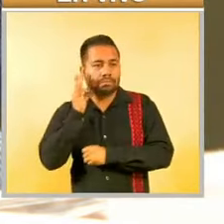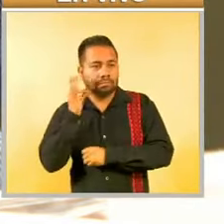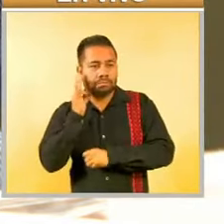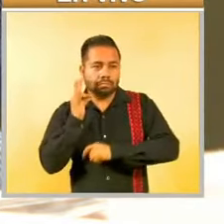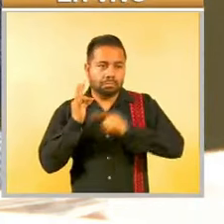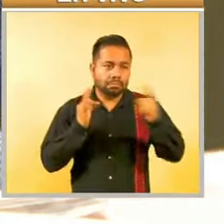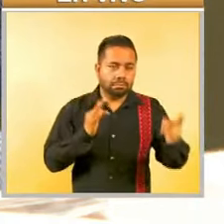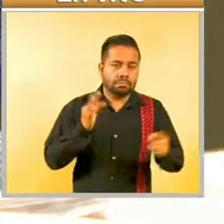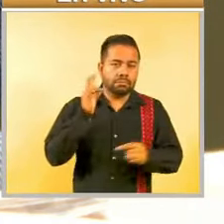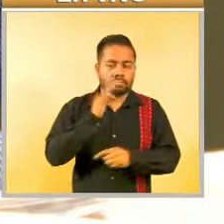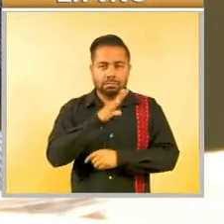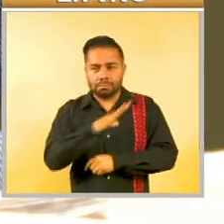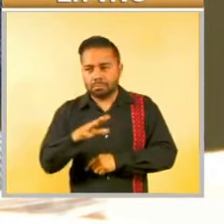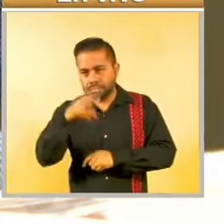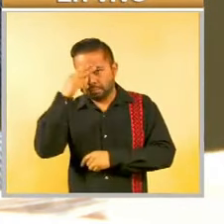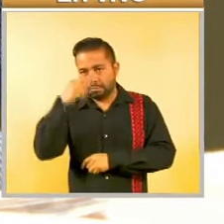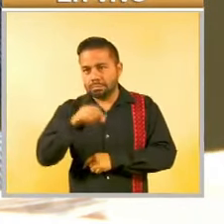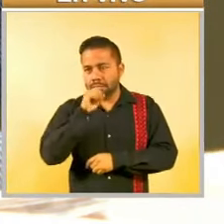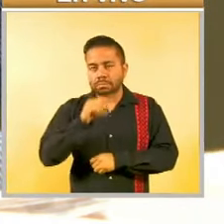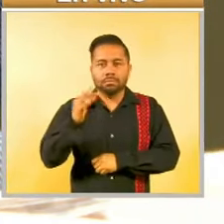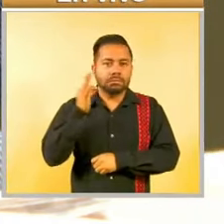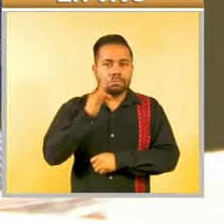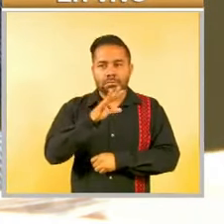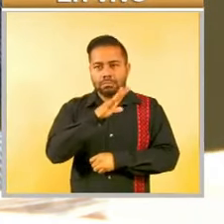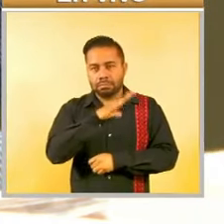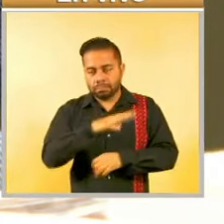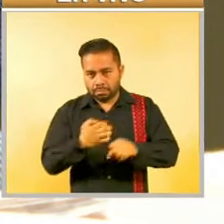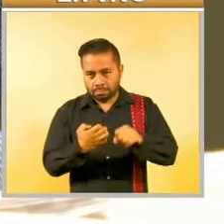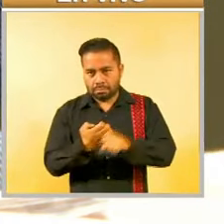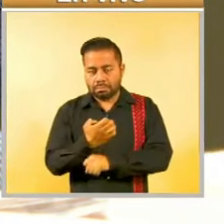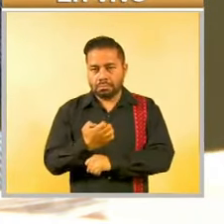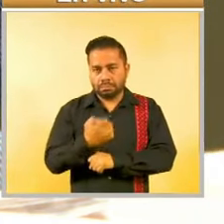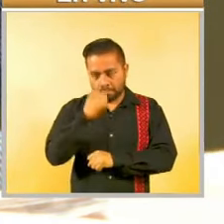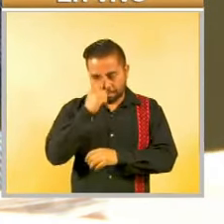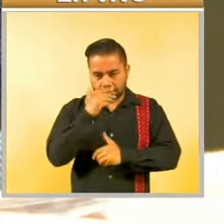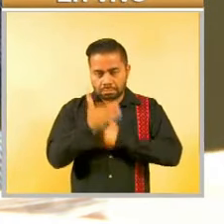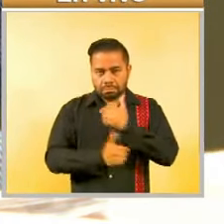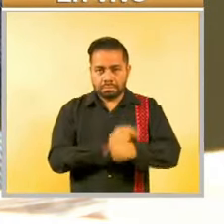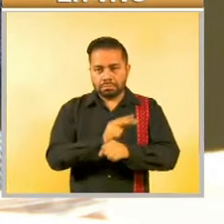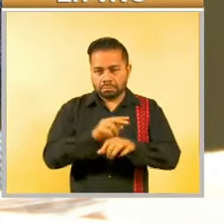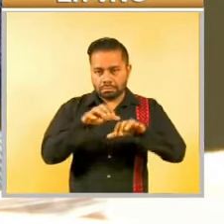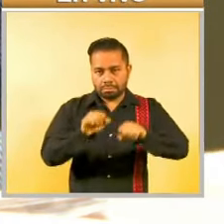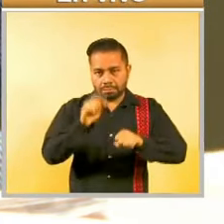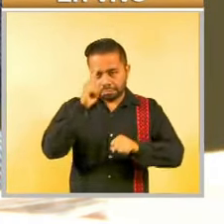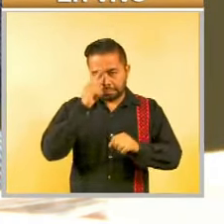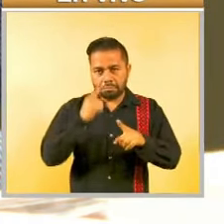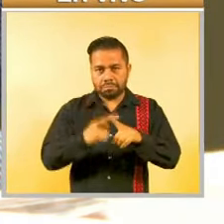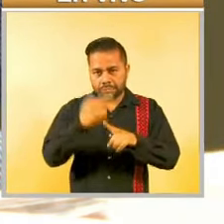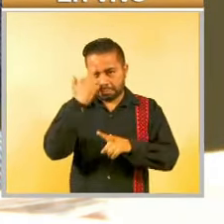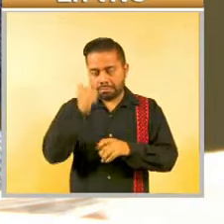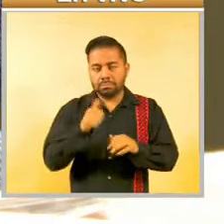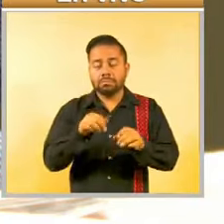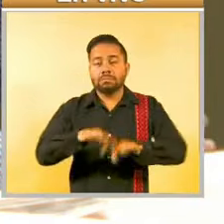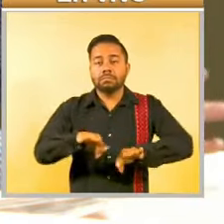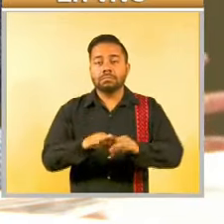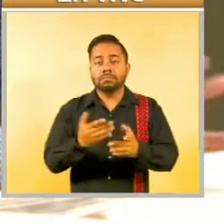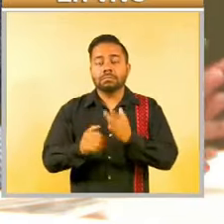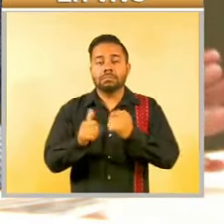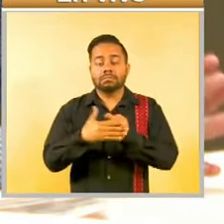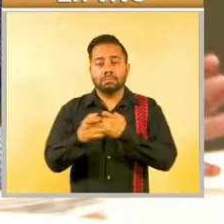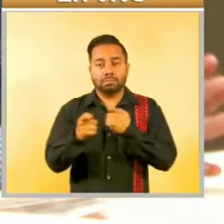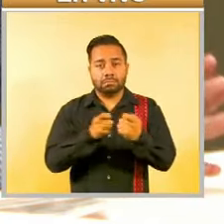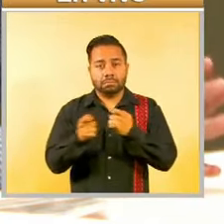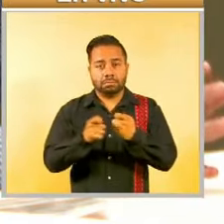de la fiscalía general de la república como fiscalía general del estado en los seguimientos de detenciones a objetivos prioritarios en en esta